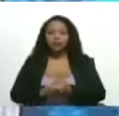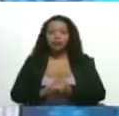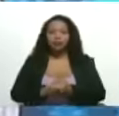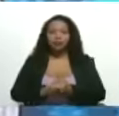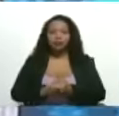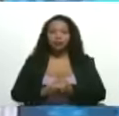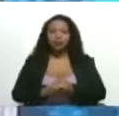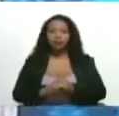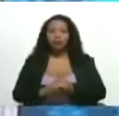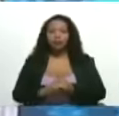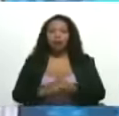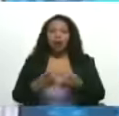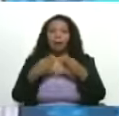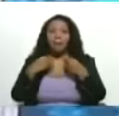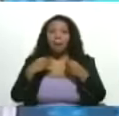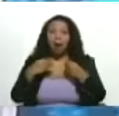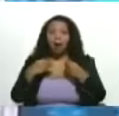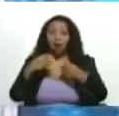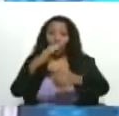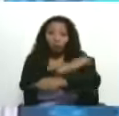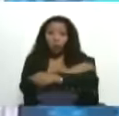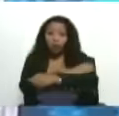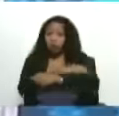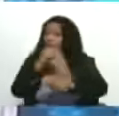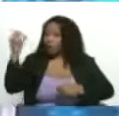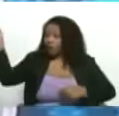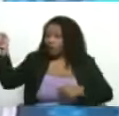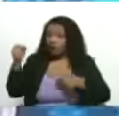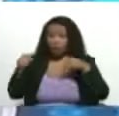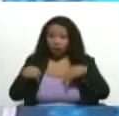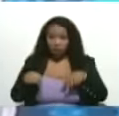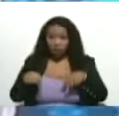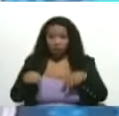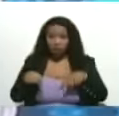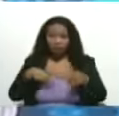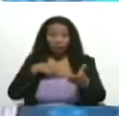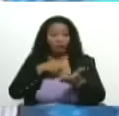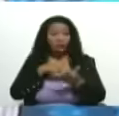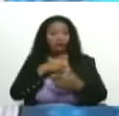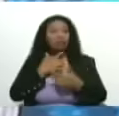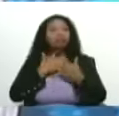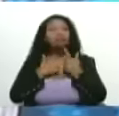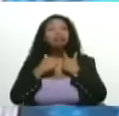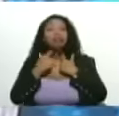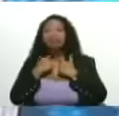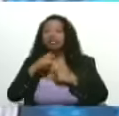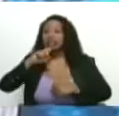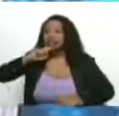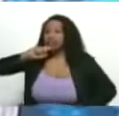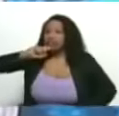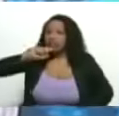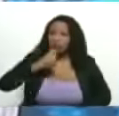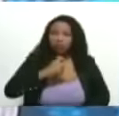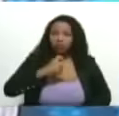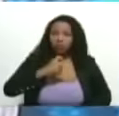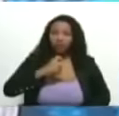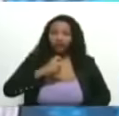Para que no venga la extrema derecha con su odio y su deseo de venganza